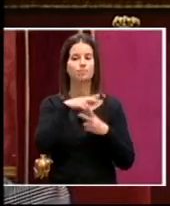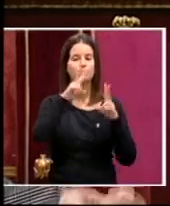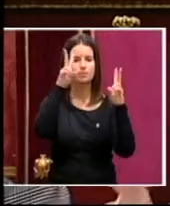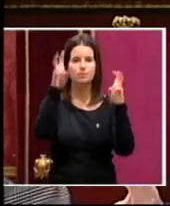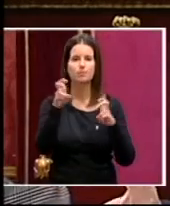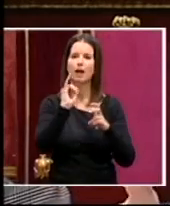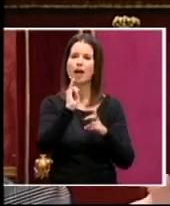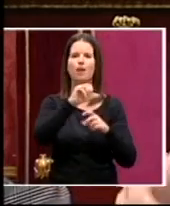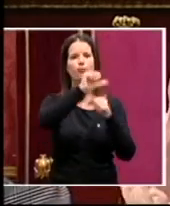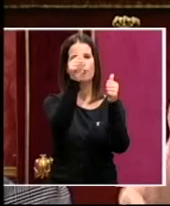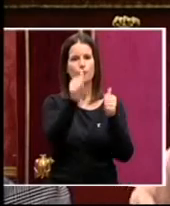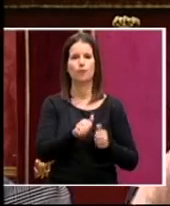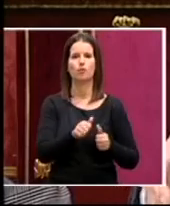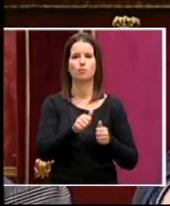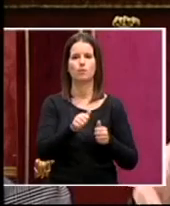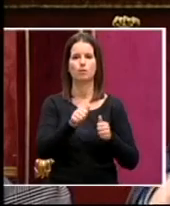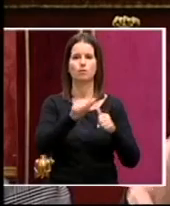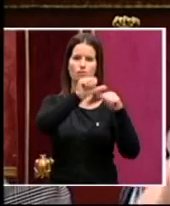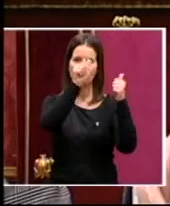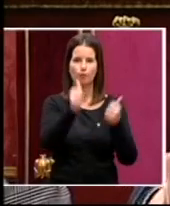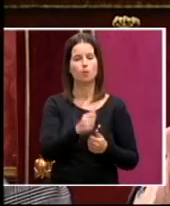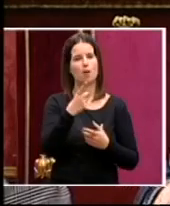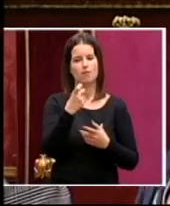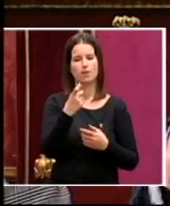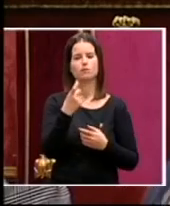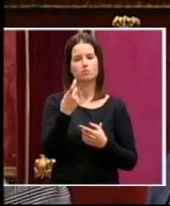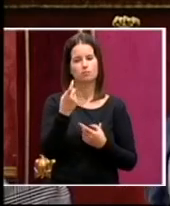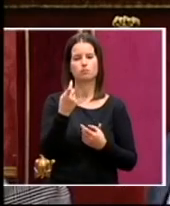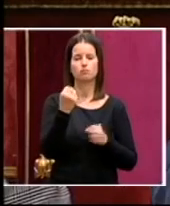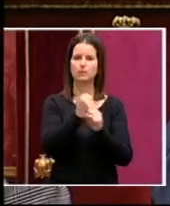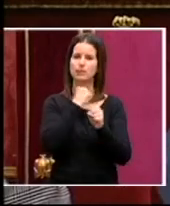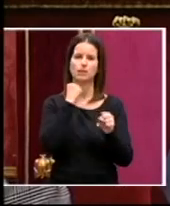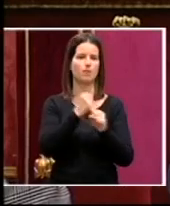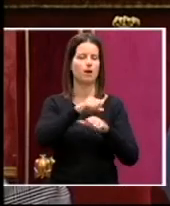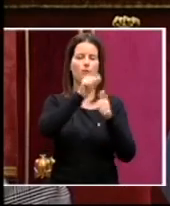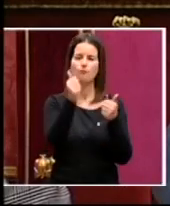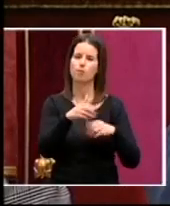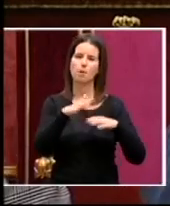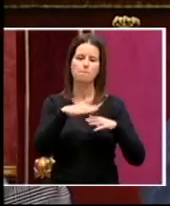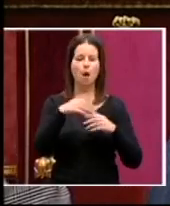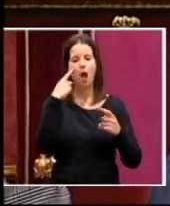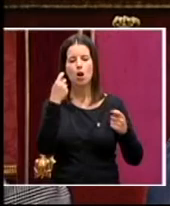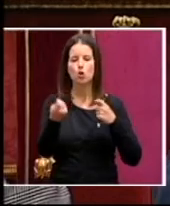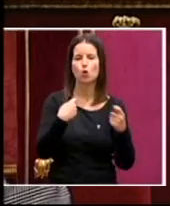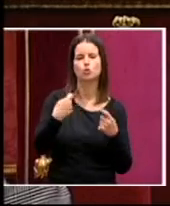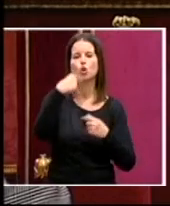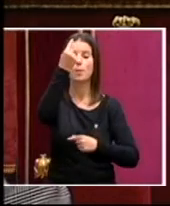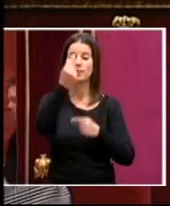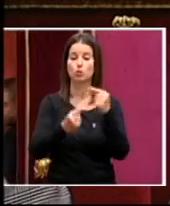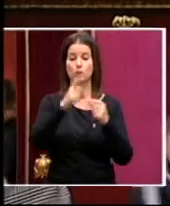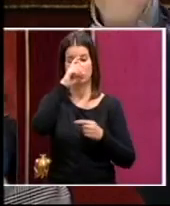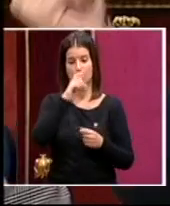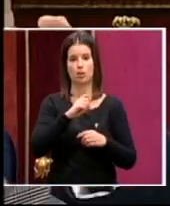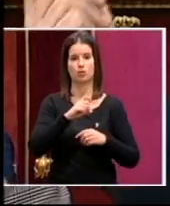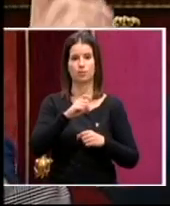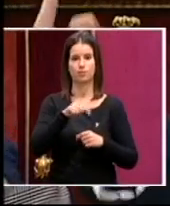hay una forma, o que hay que trabajar de una forma más pendiente de la ejecución del presupuesto este año para que no se produzca.